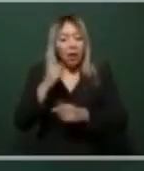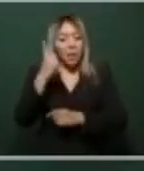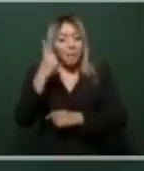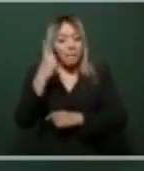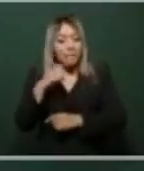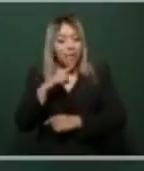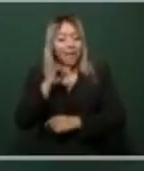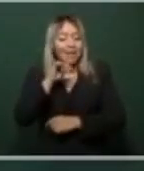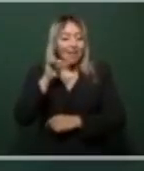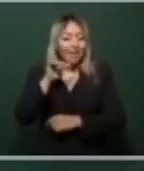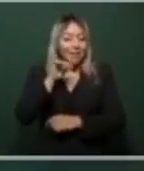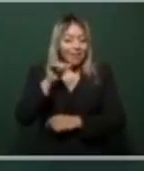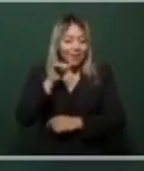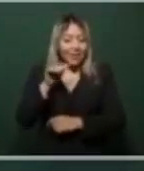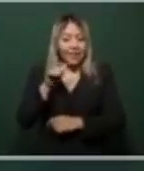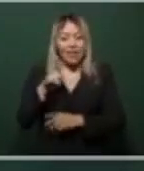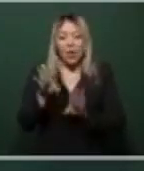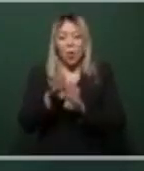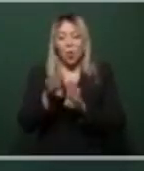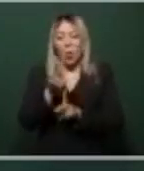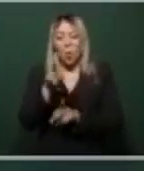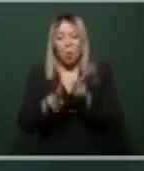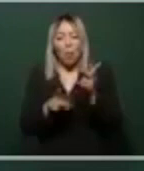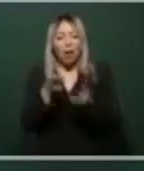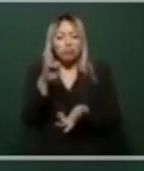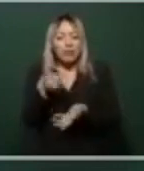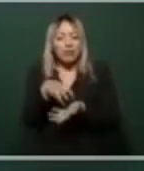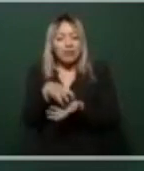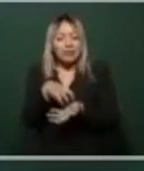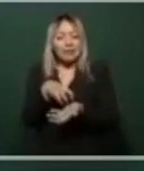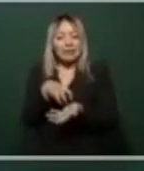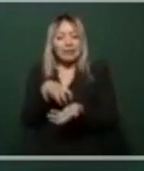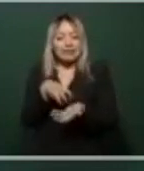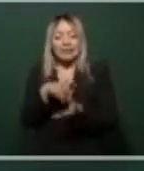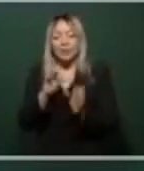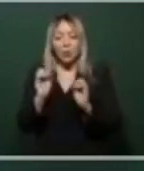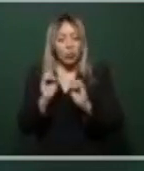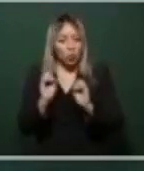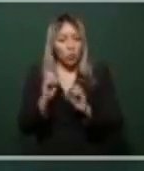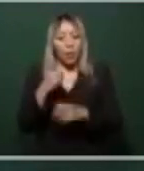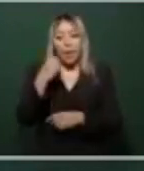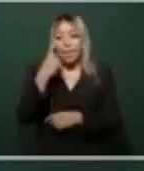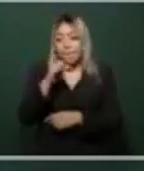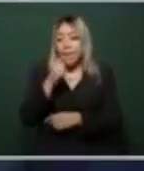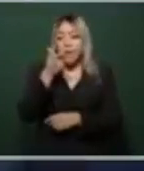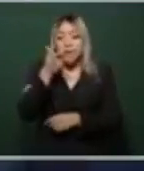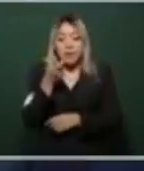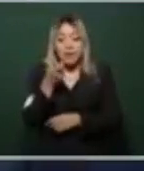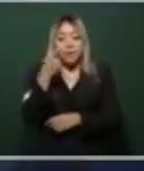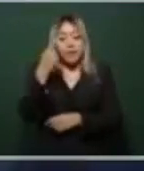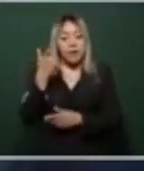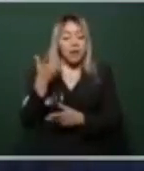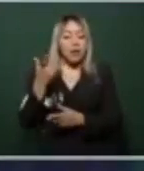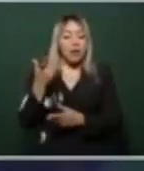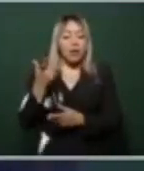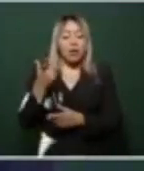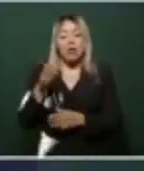les detengan fondos si se trata de recursos de